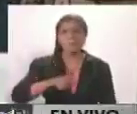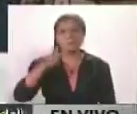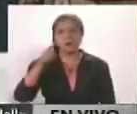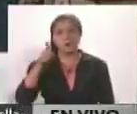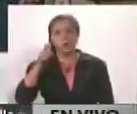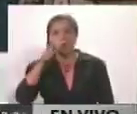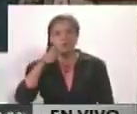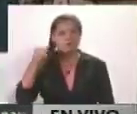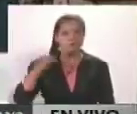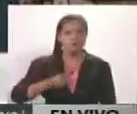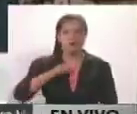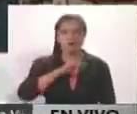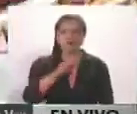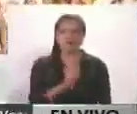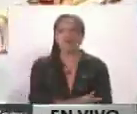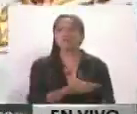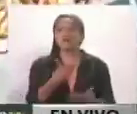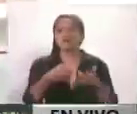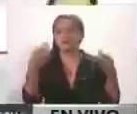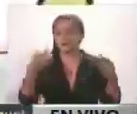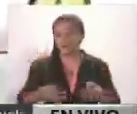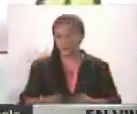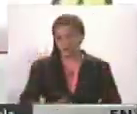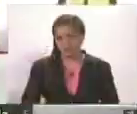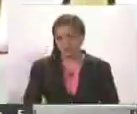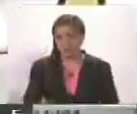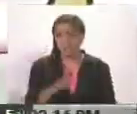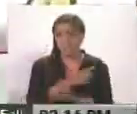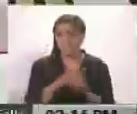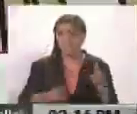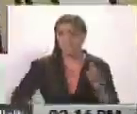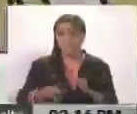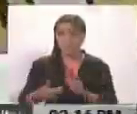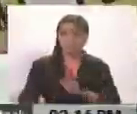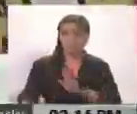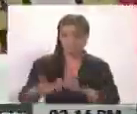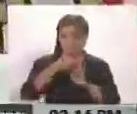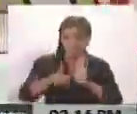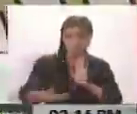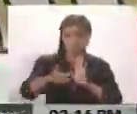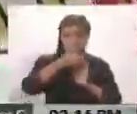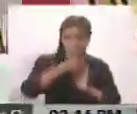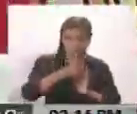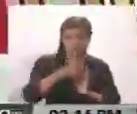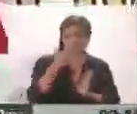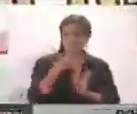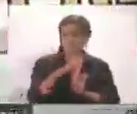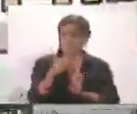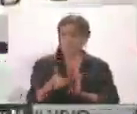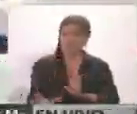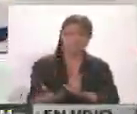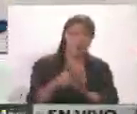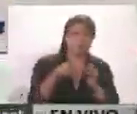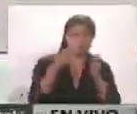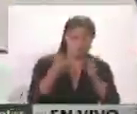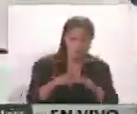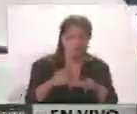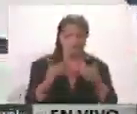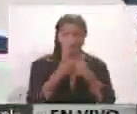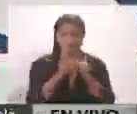la fuerza de nuestra verdad. Y mientras más nos agredan, mientras más intenten con